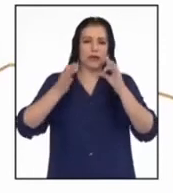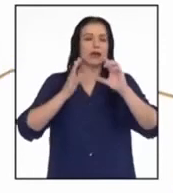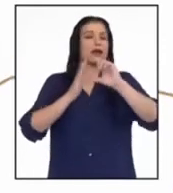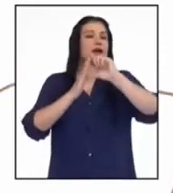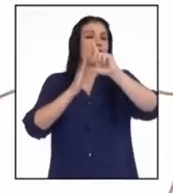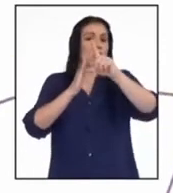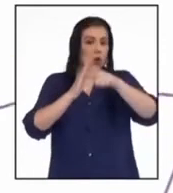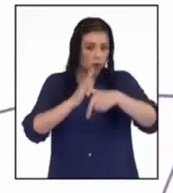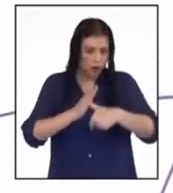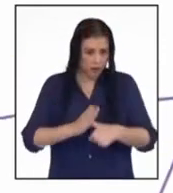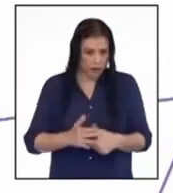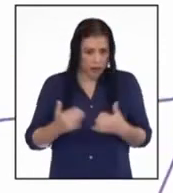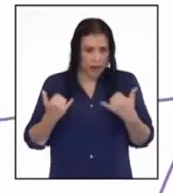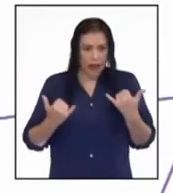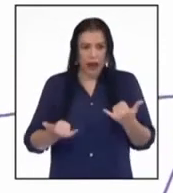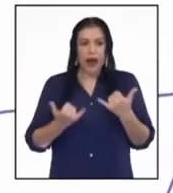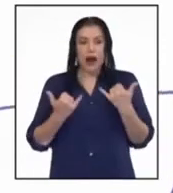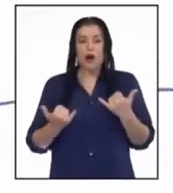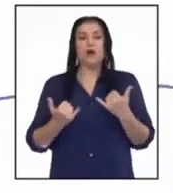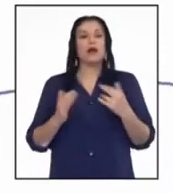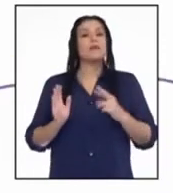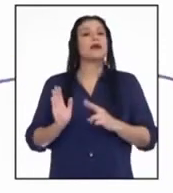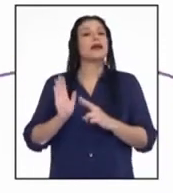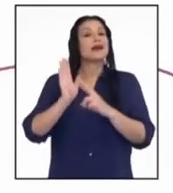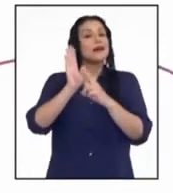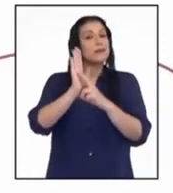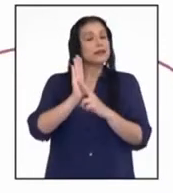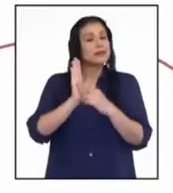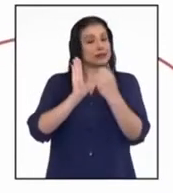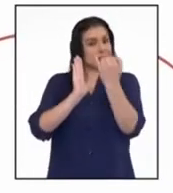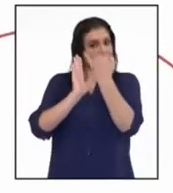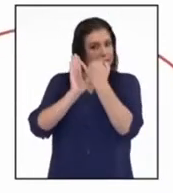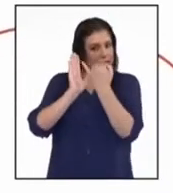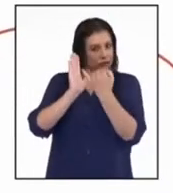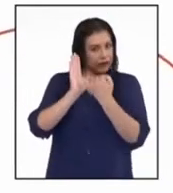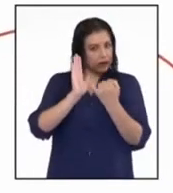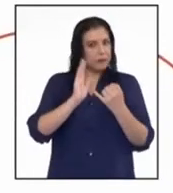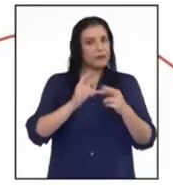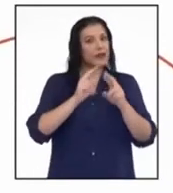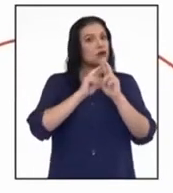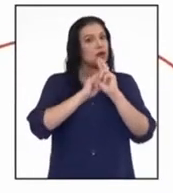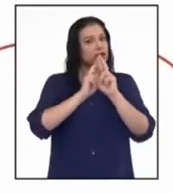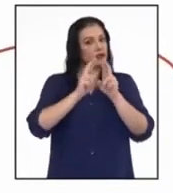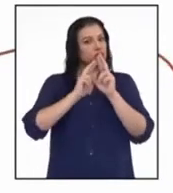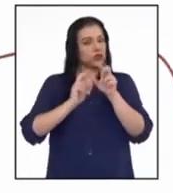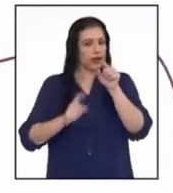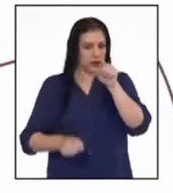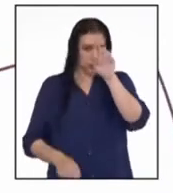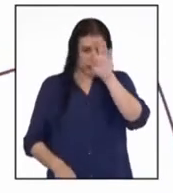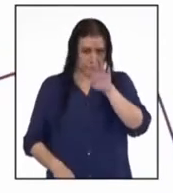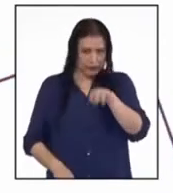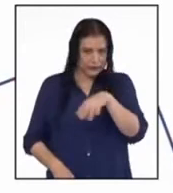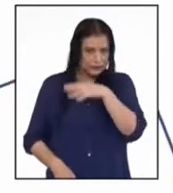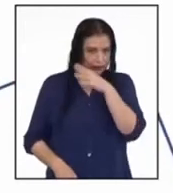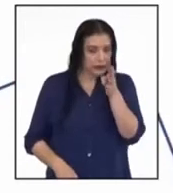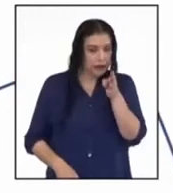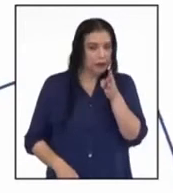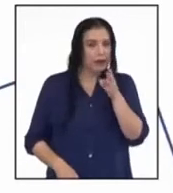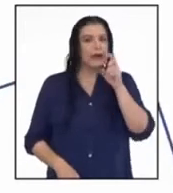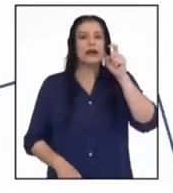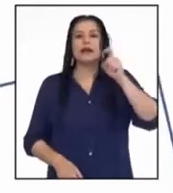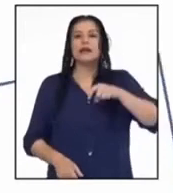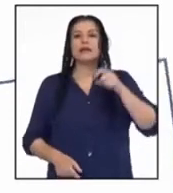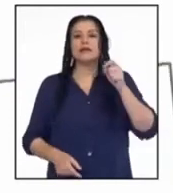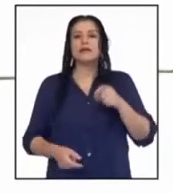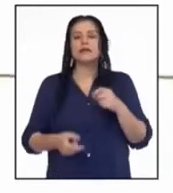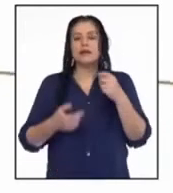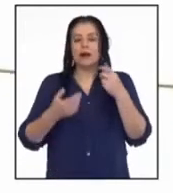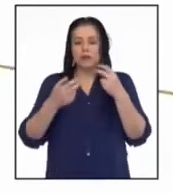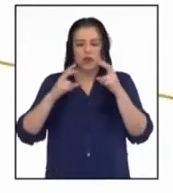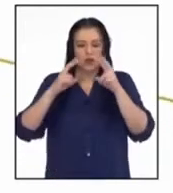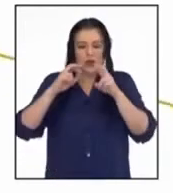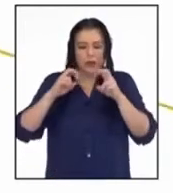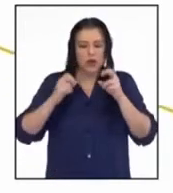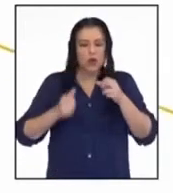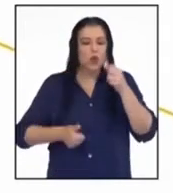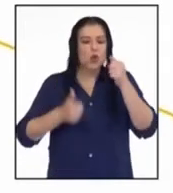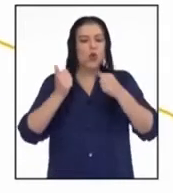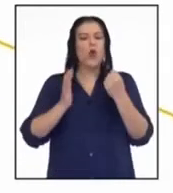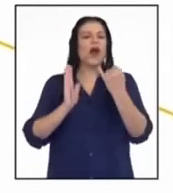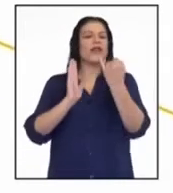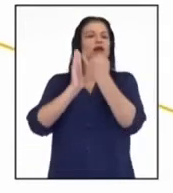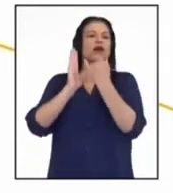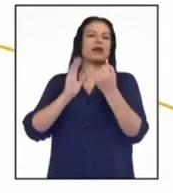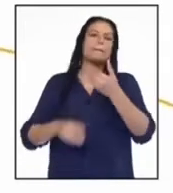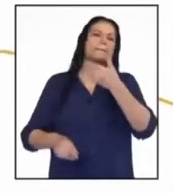posteriores. Ahora, para representar gráficamente los resultados de esa tabla, debemos evaluar cuál de los